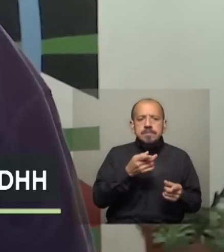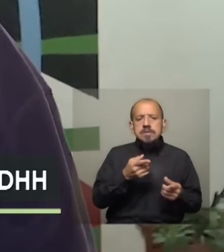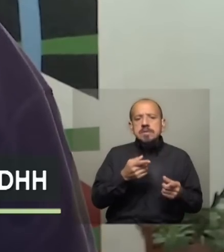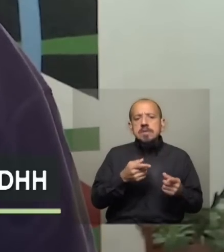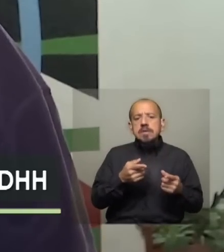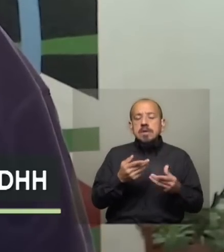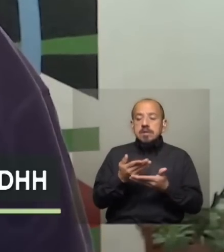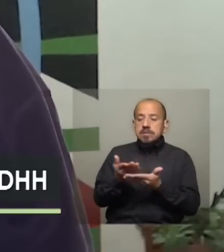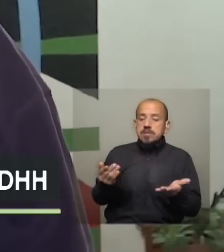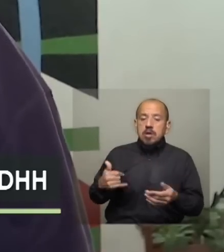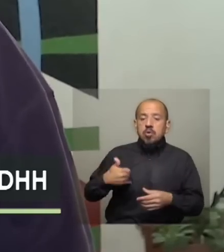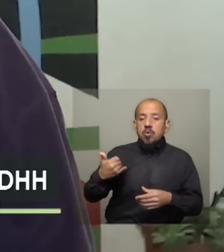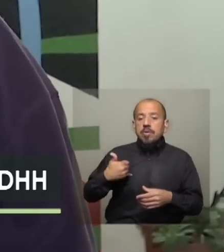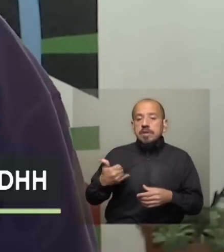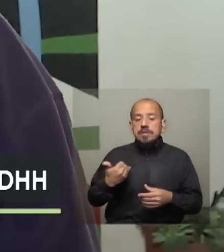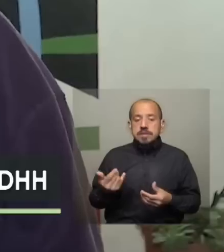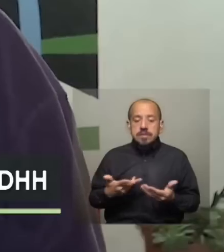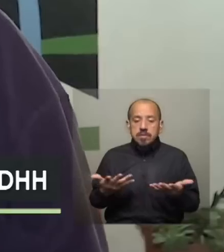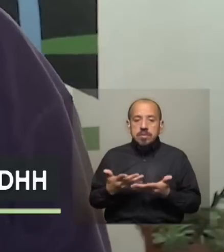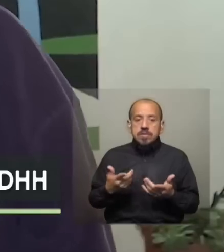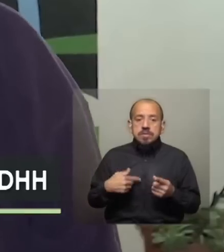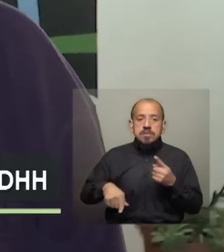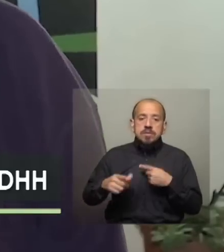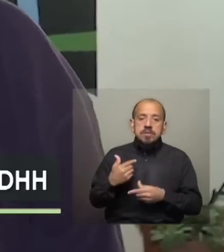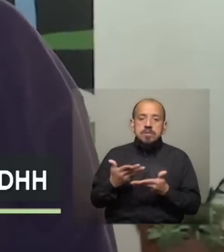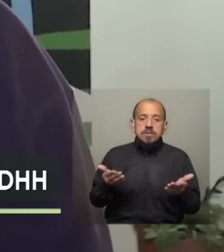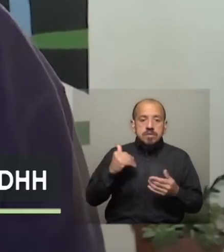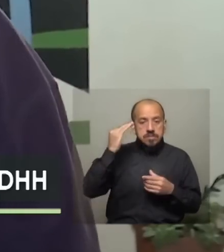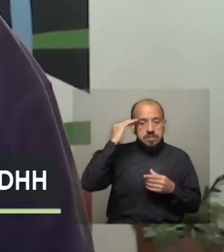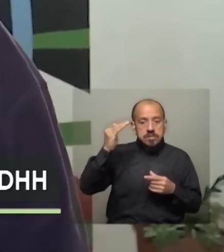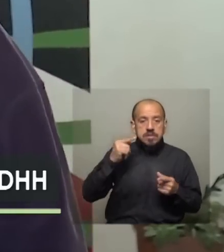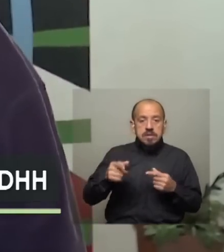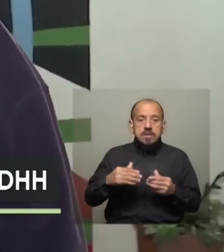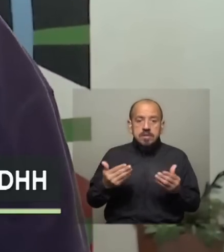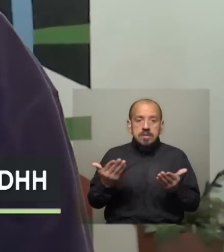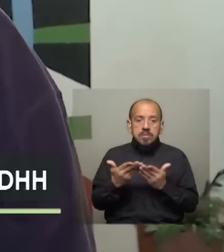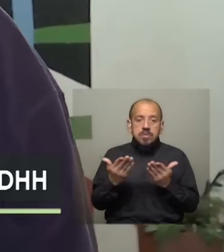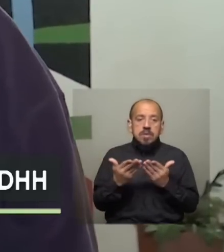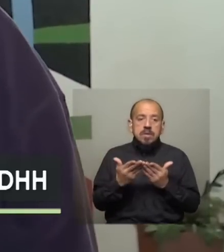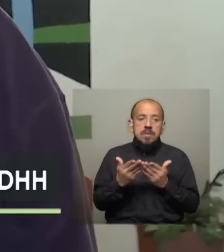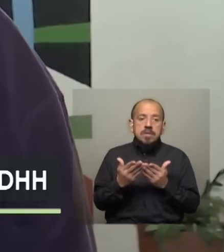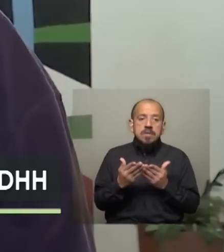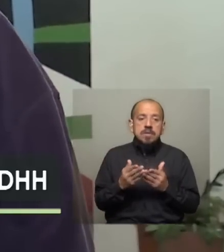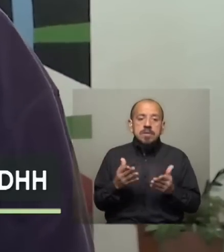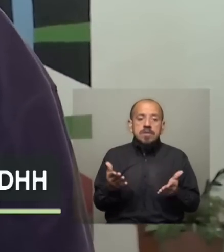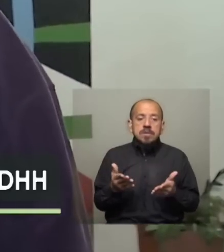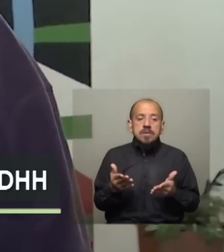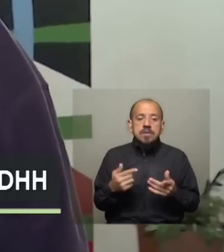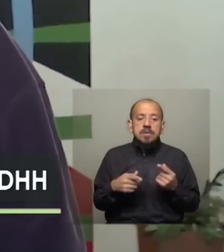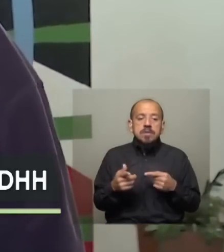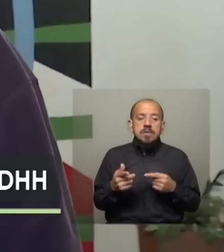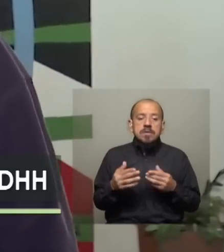le está dando a los jóvenes actuales a los propios militares que se están formando este que